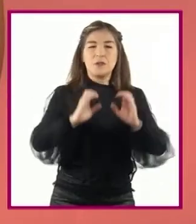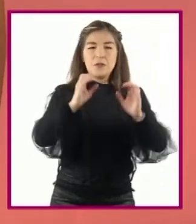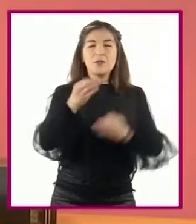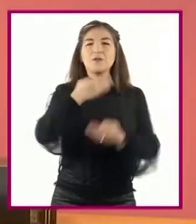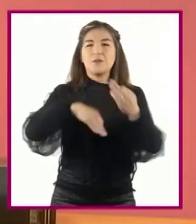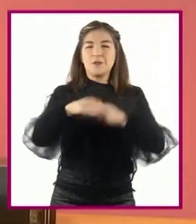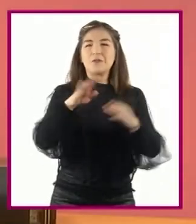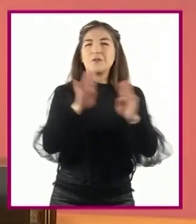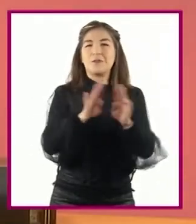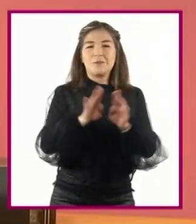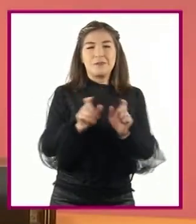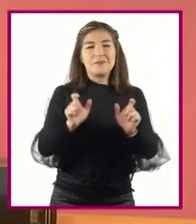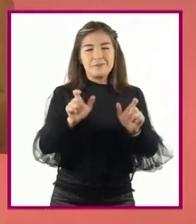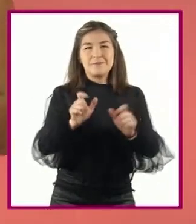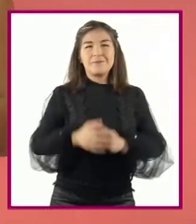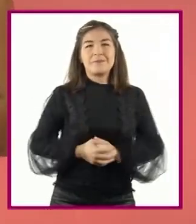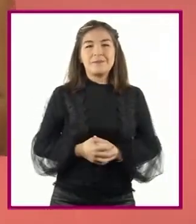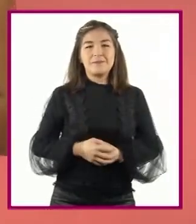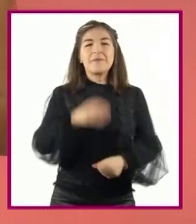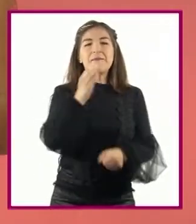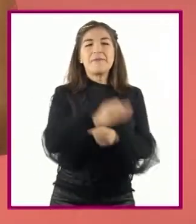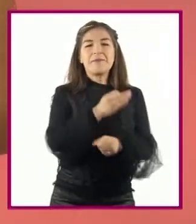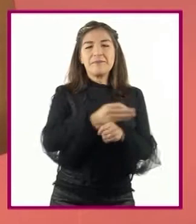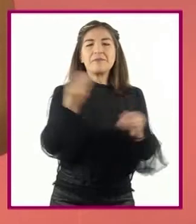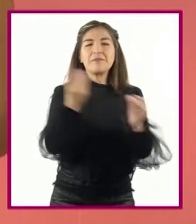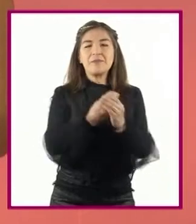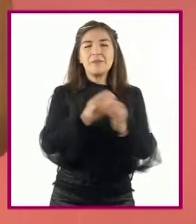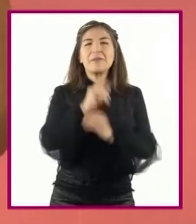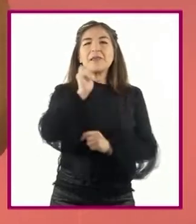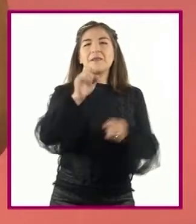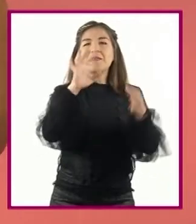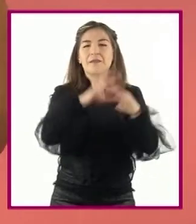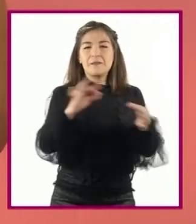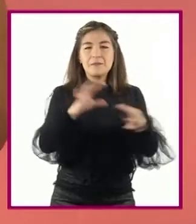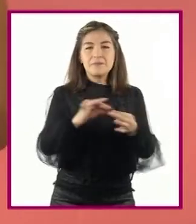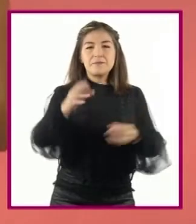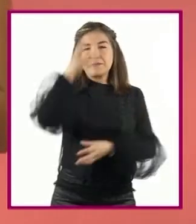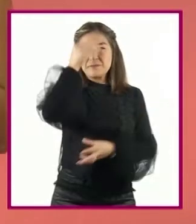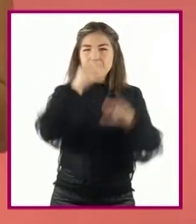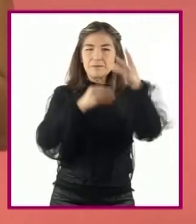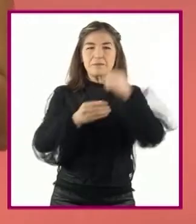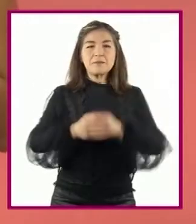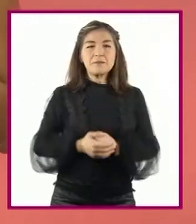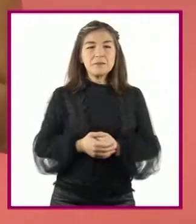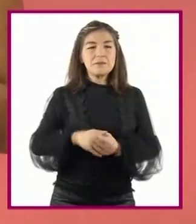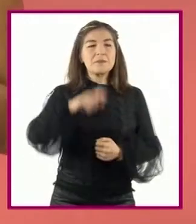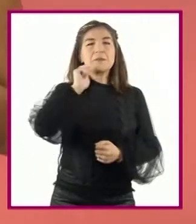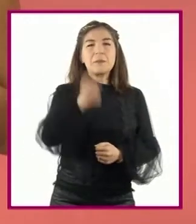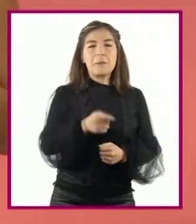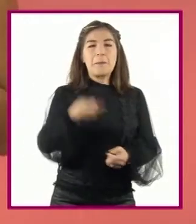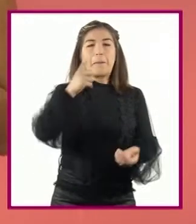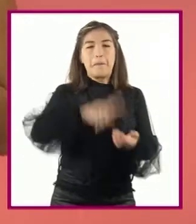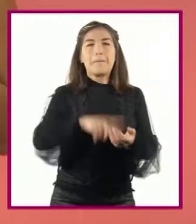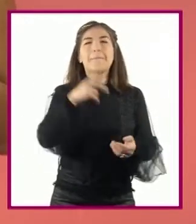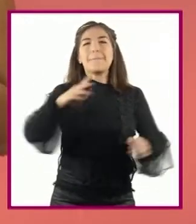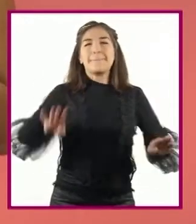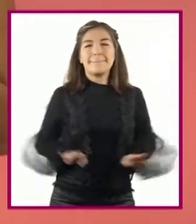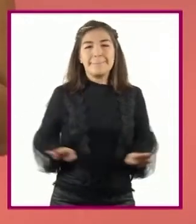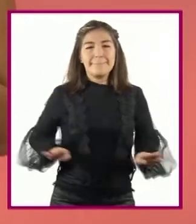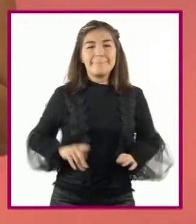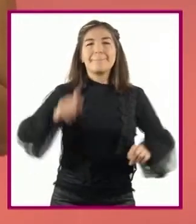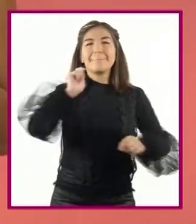entre todos. En esta sesión abordaremos el aprendizaje esperado. Infiere algunas características